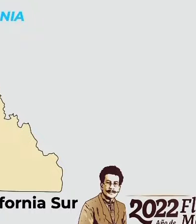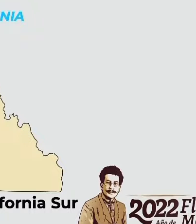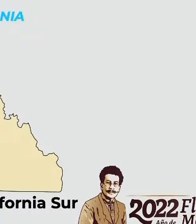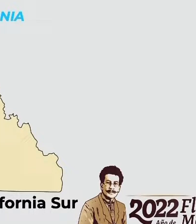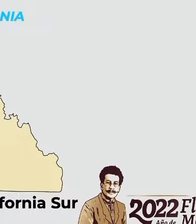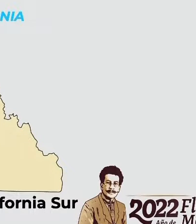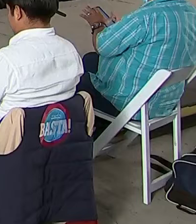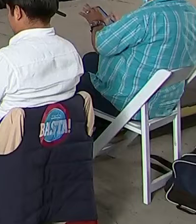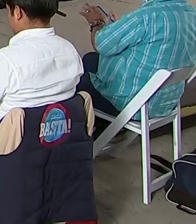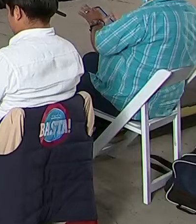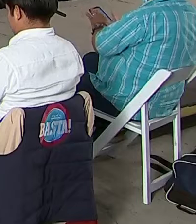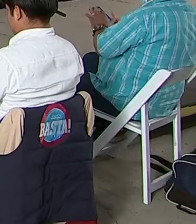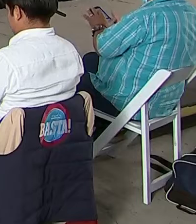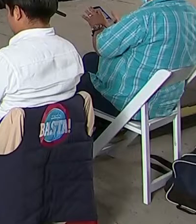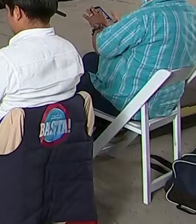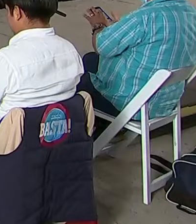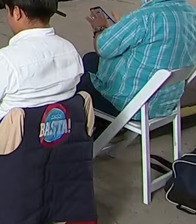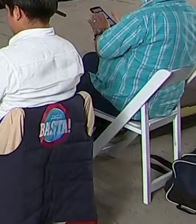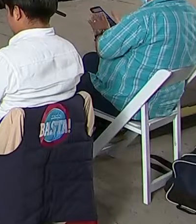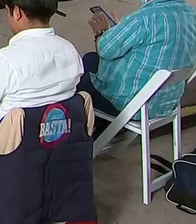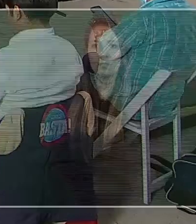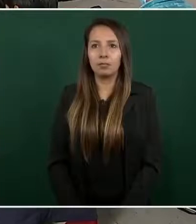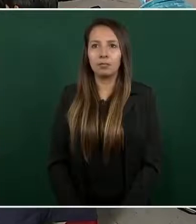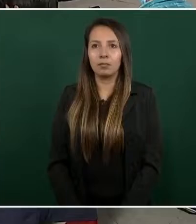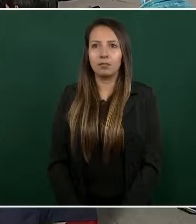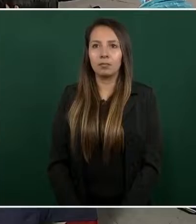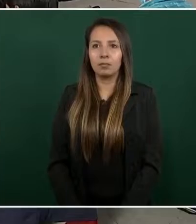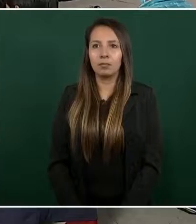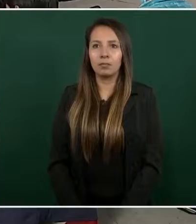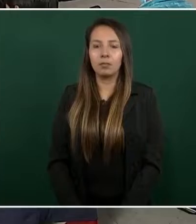5.544, haciendo un total de